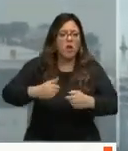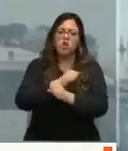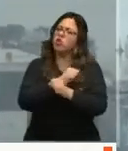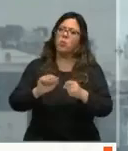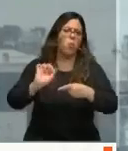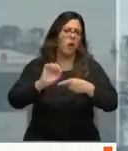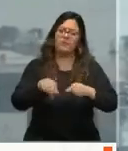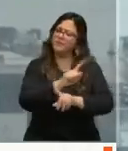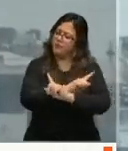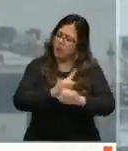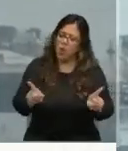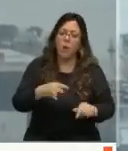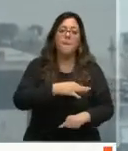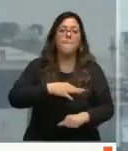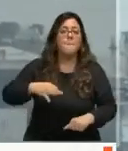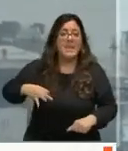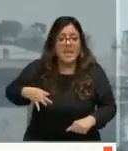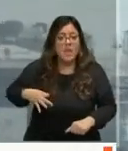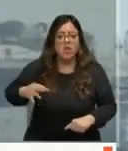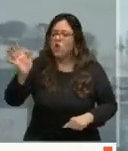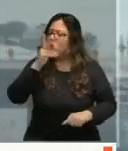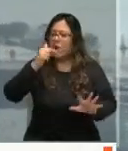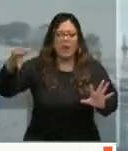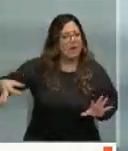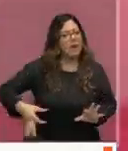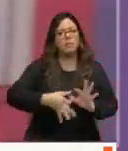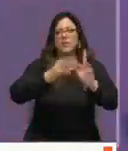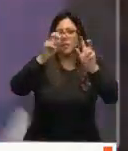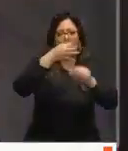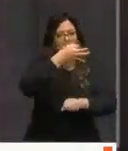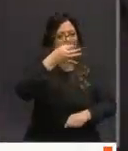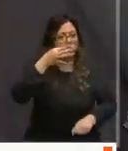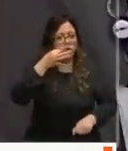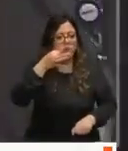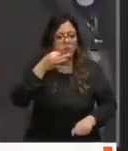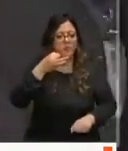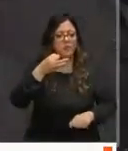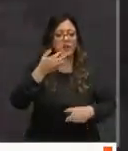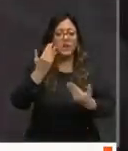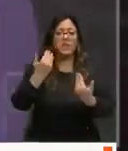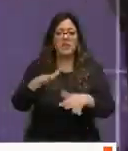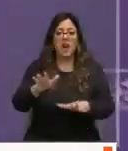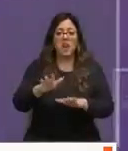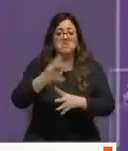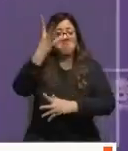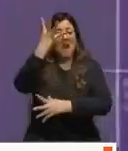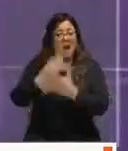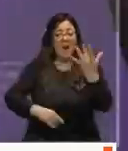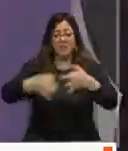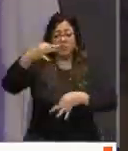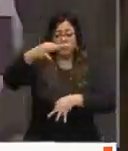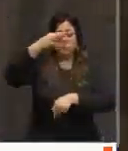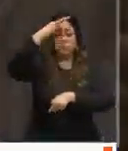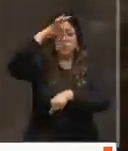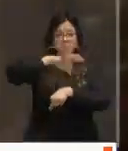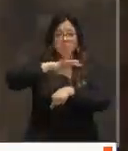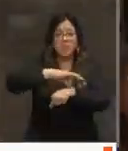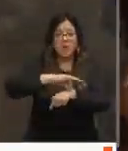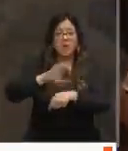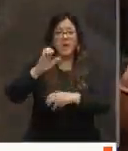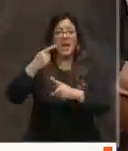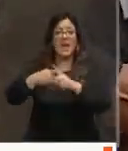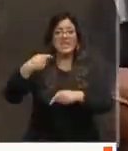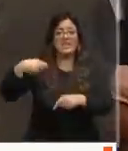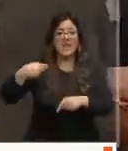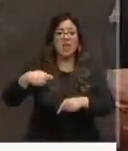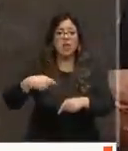inaceptable. El ministro nada tiene que ver en los casos de corrupción. Tras salir de su licencia médica, el ex senador socialista descartó